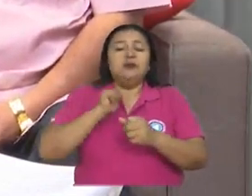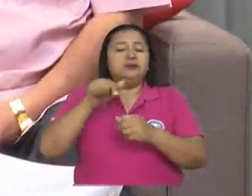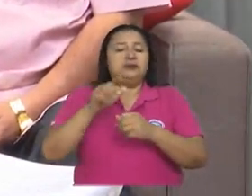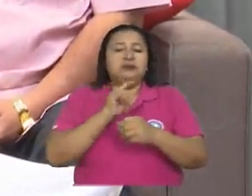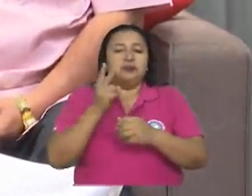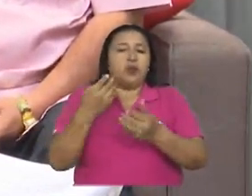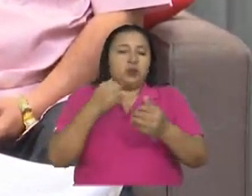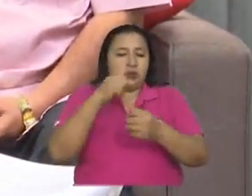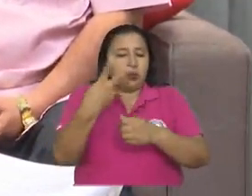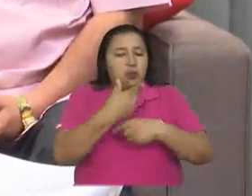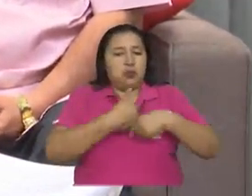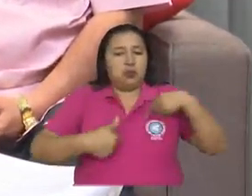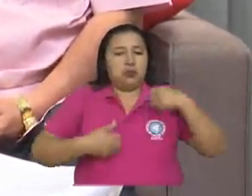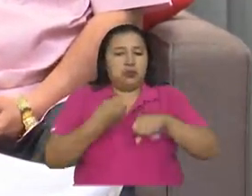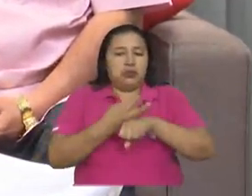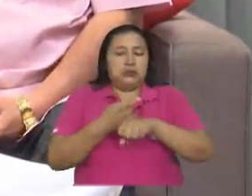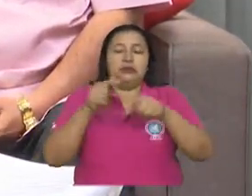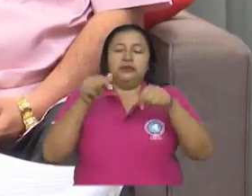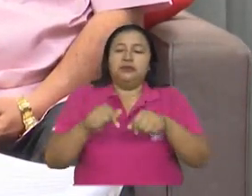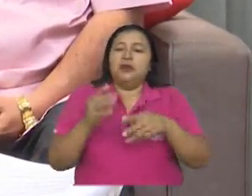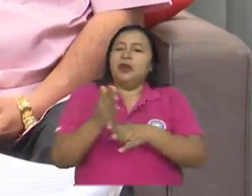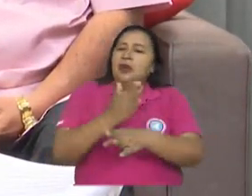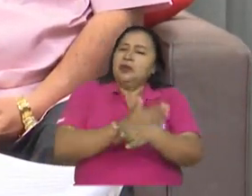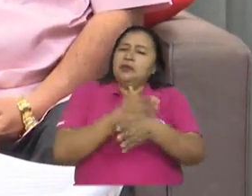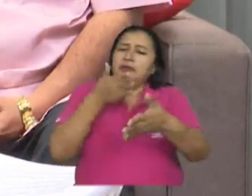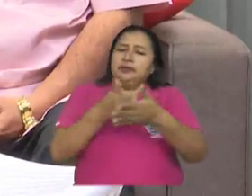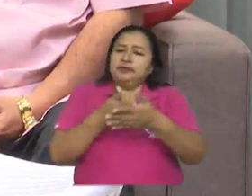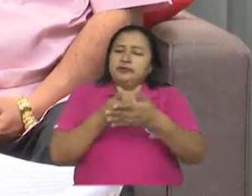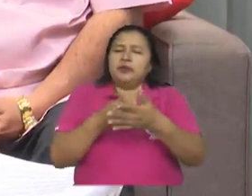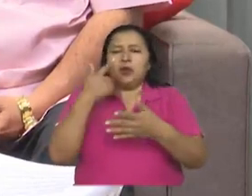compañera Reina, un poquito conocer algunos proyectos de